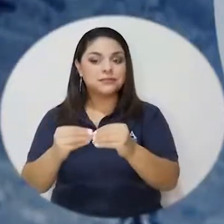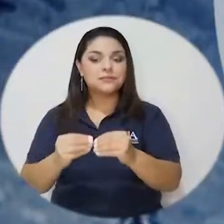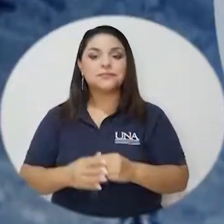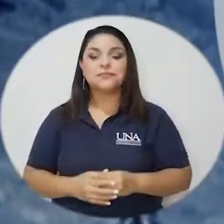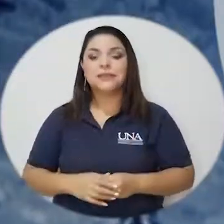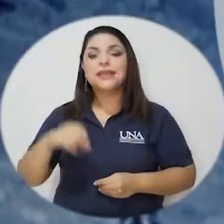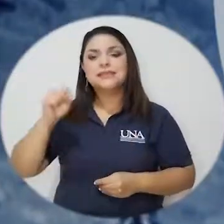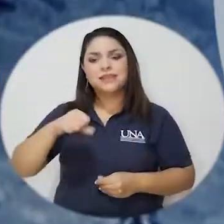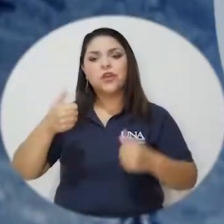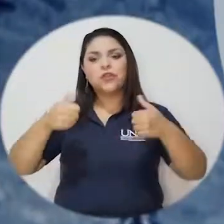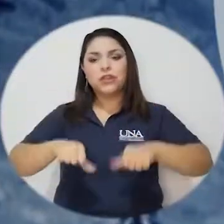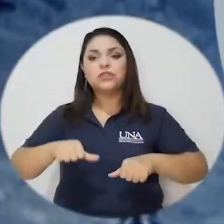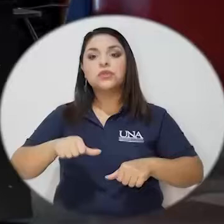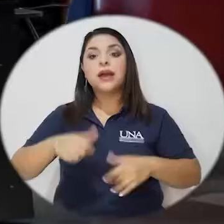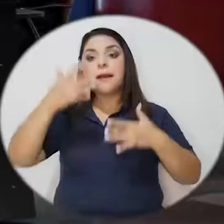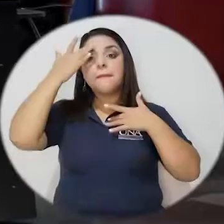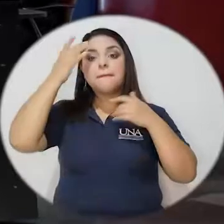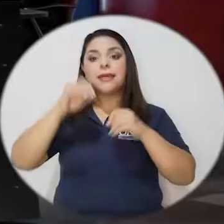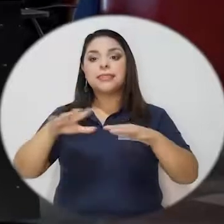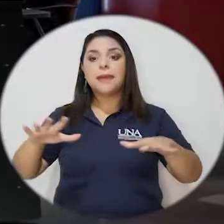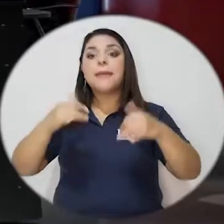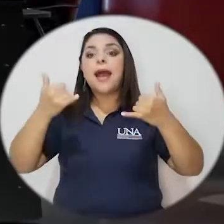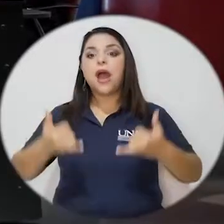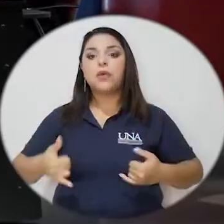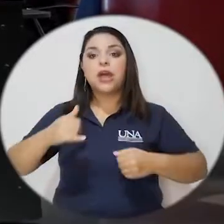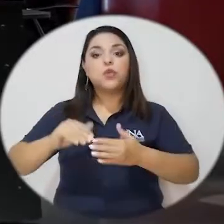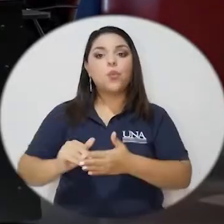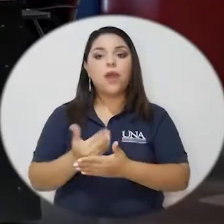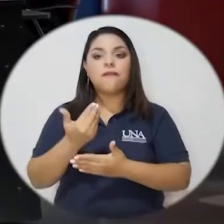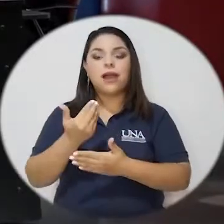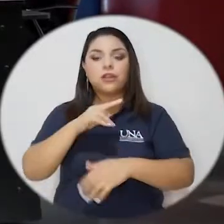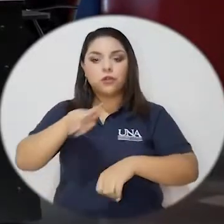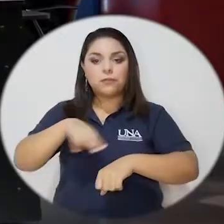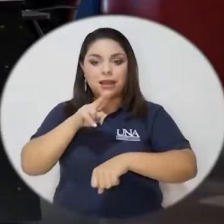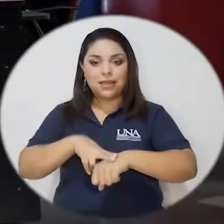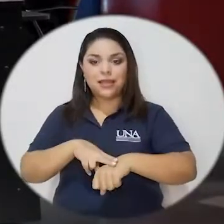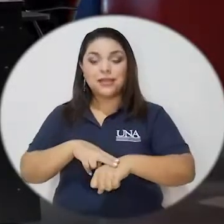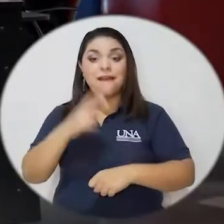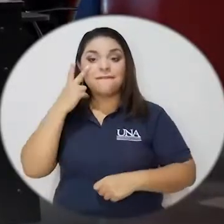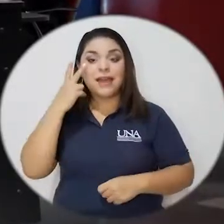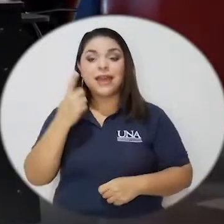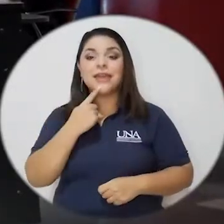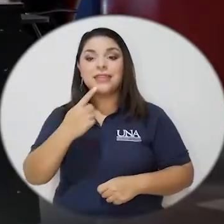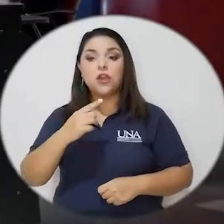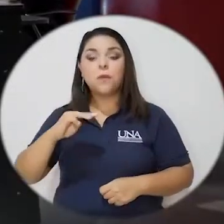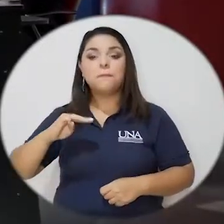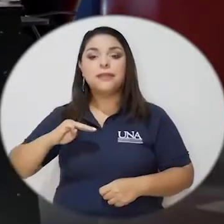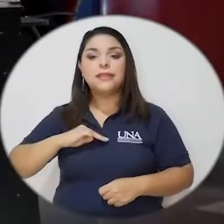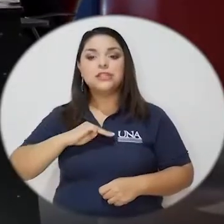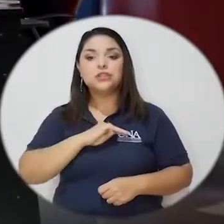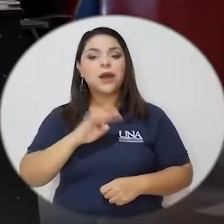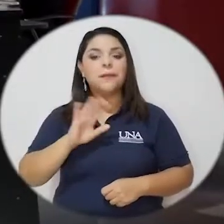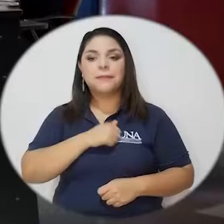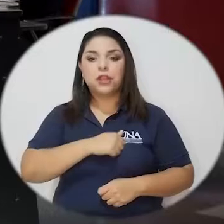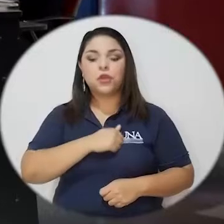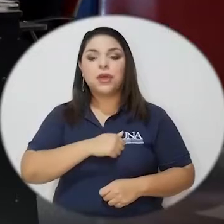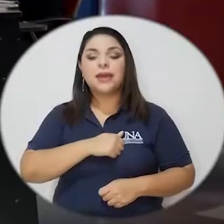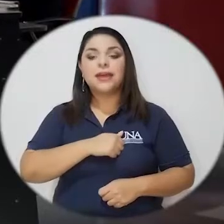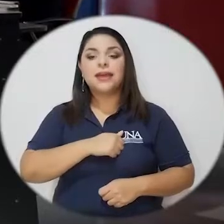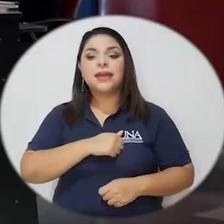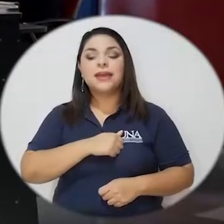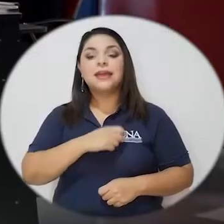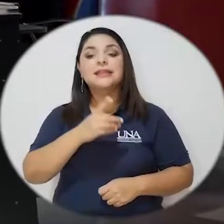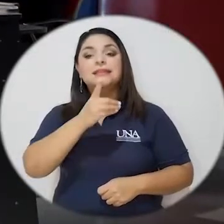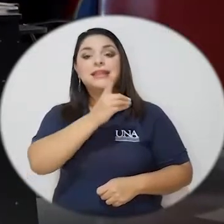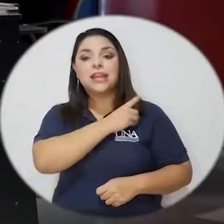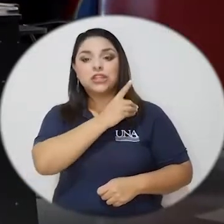sea, digamos, la pandemia es la nueva normalidad. E incluso vean lo que dijo el ministro de Salud, el director